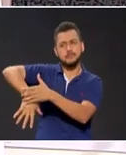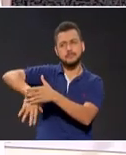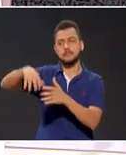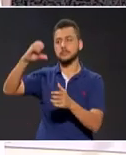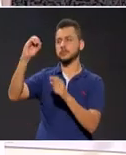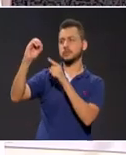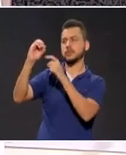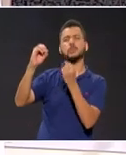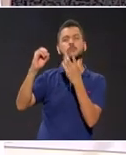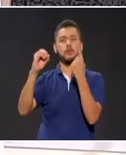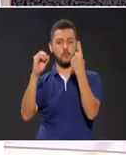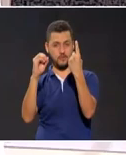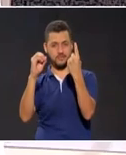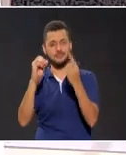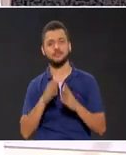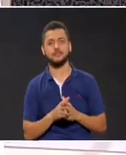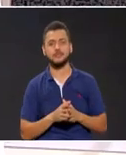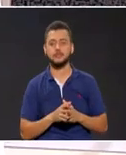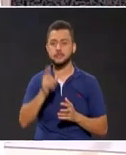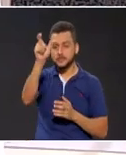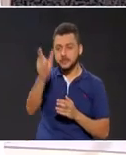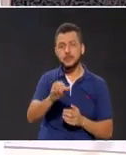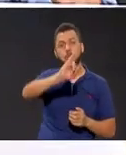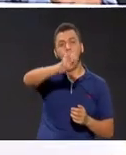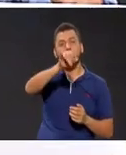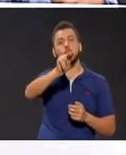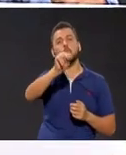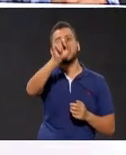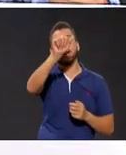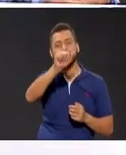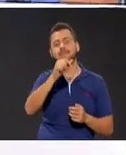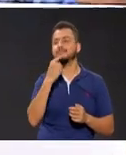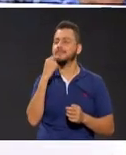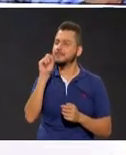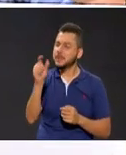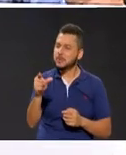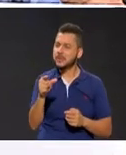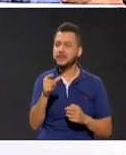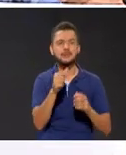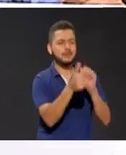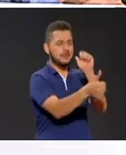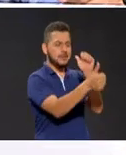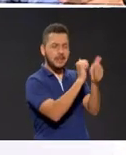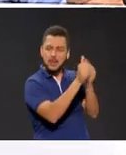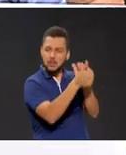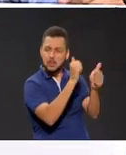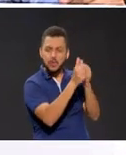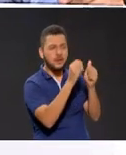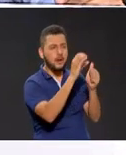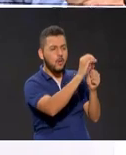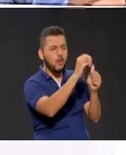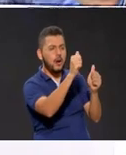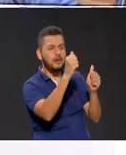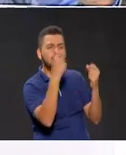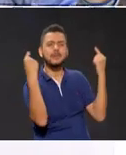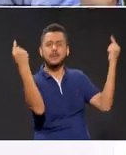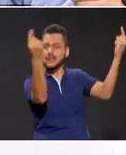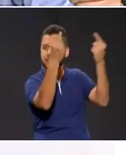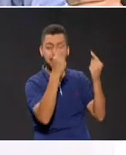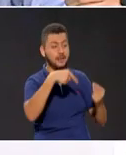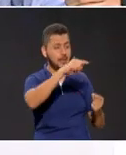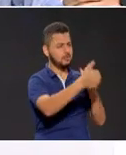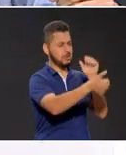Juan, ¿cómo crees que el deporte puede darle más oportunidades a los jóvenes en la ciudad? Sobre todo